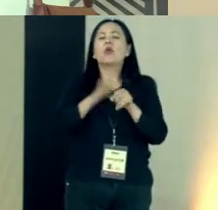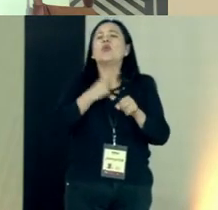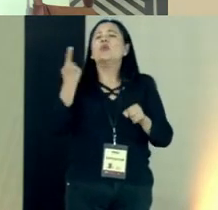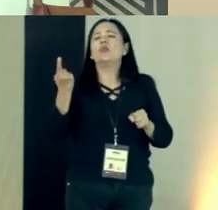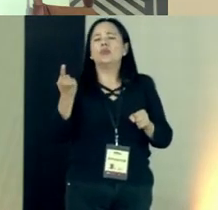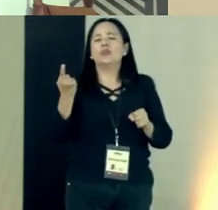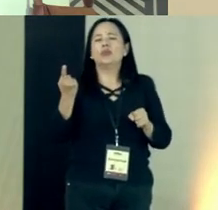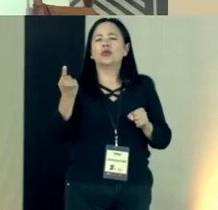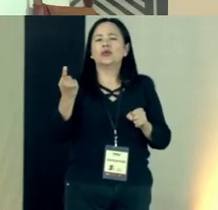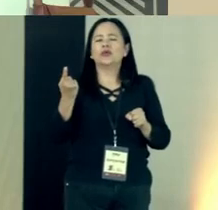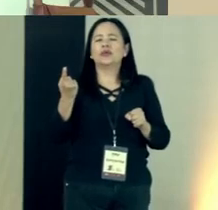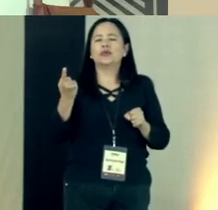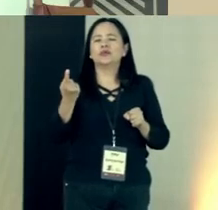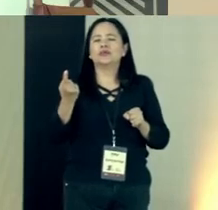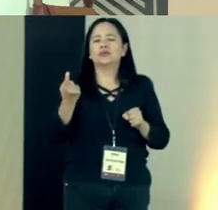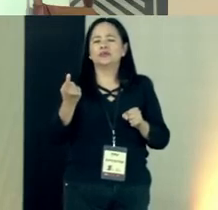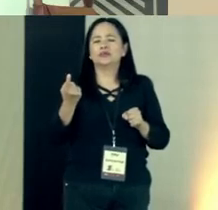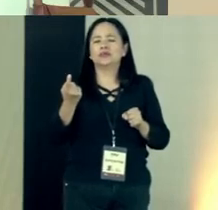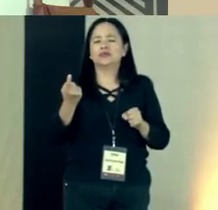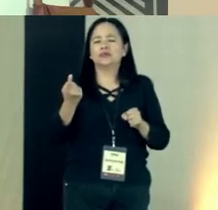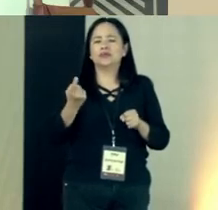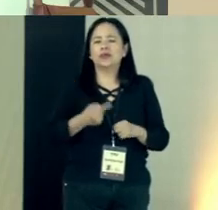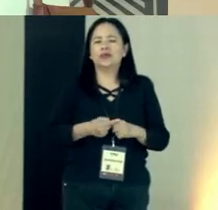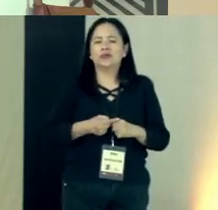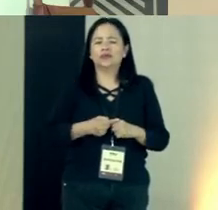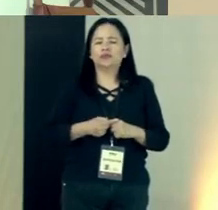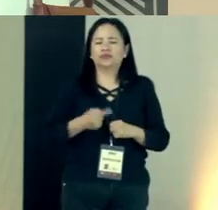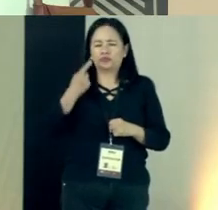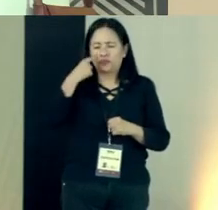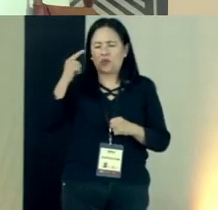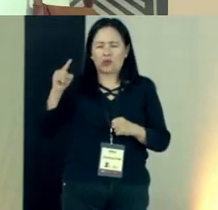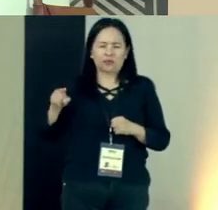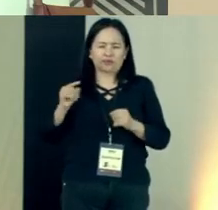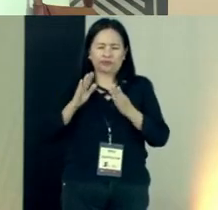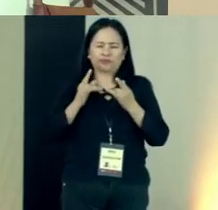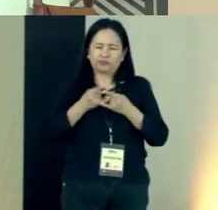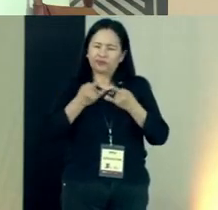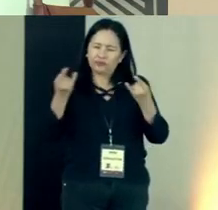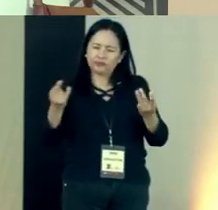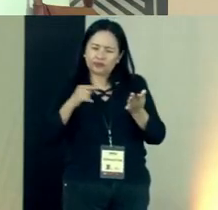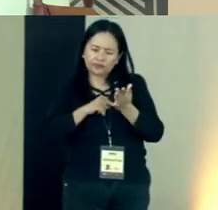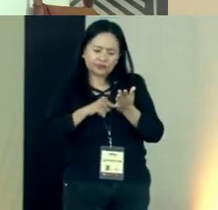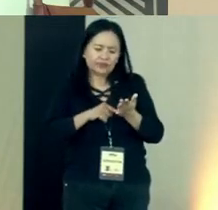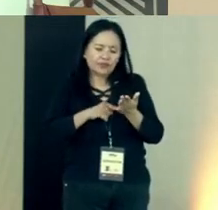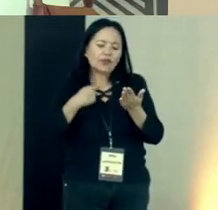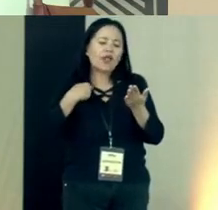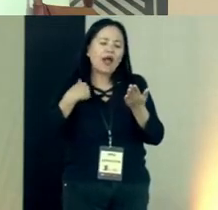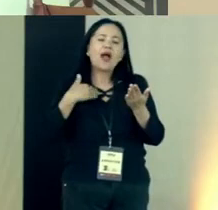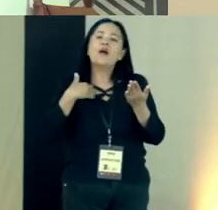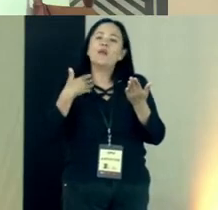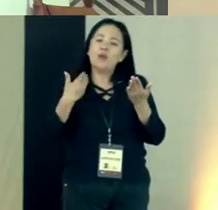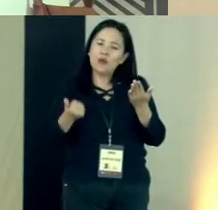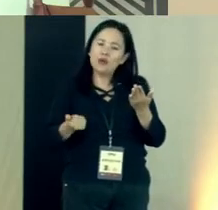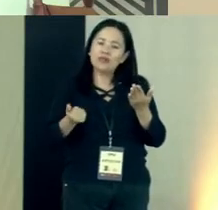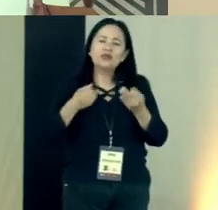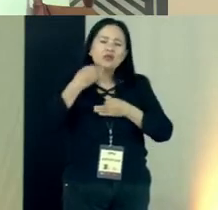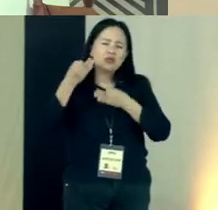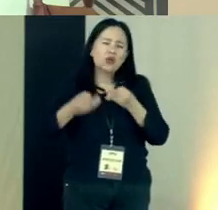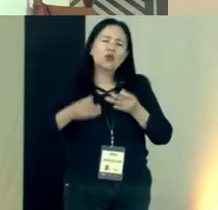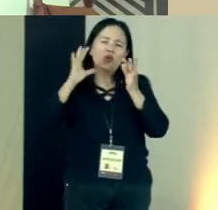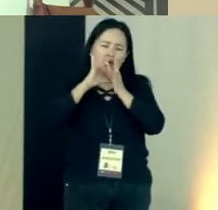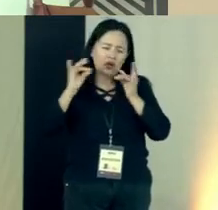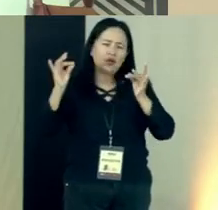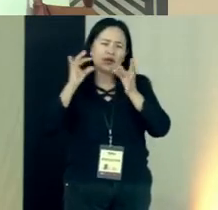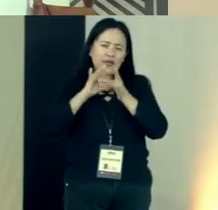en un punto de vista especial, y si lo leemos en esa clave vamos a entender muchísimas de las alusiones, de las críticas que